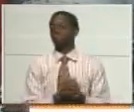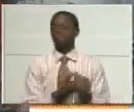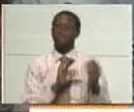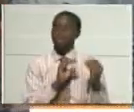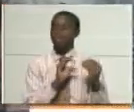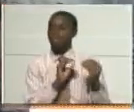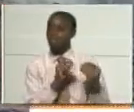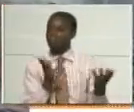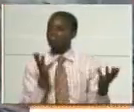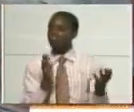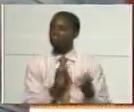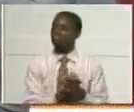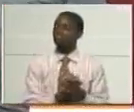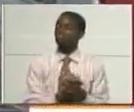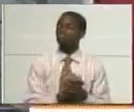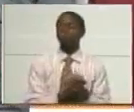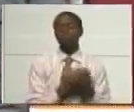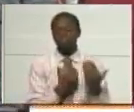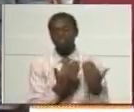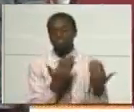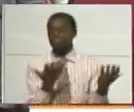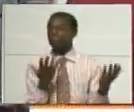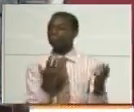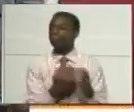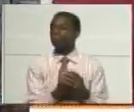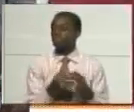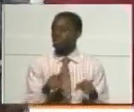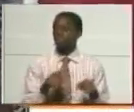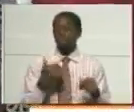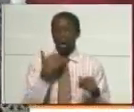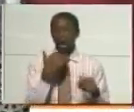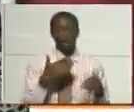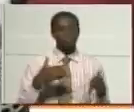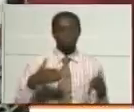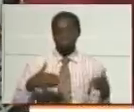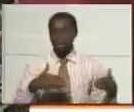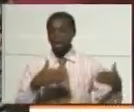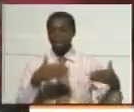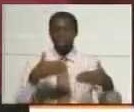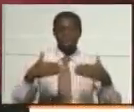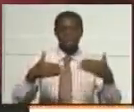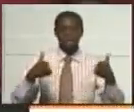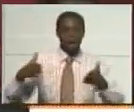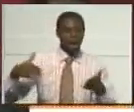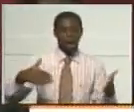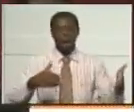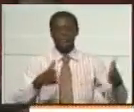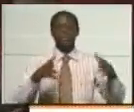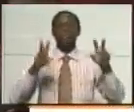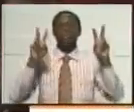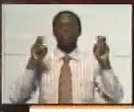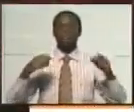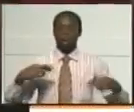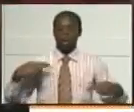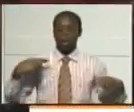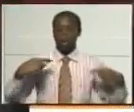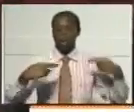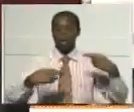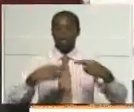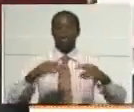conversando, ¿no? Todo lo que tiene que ver con este camino constituyente y el poder de la clase obrera